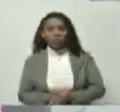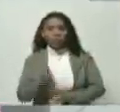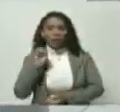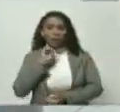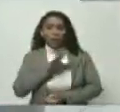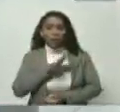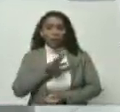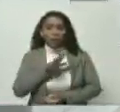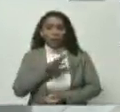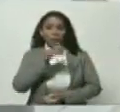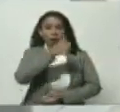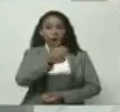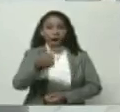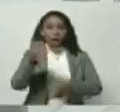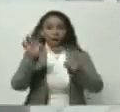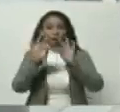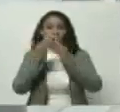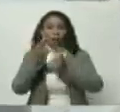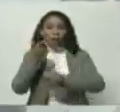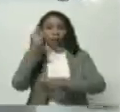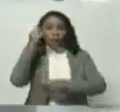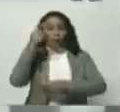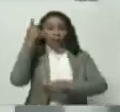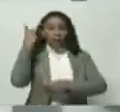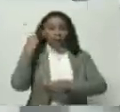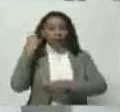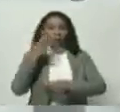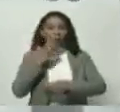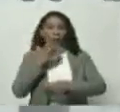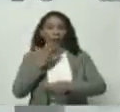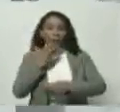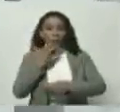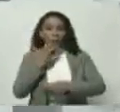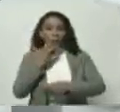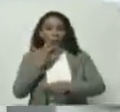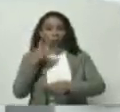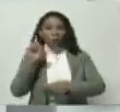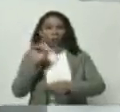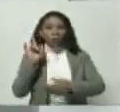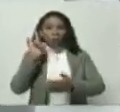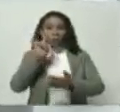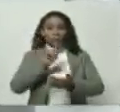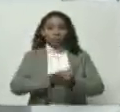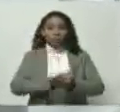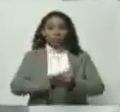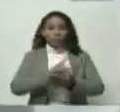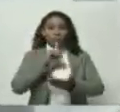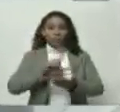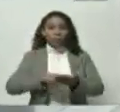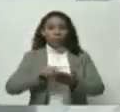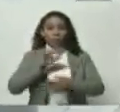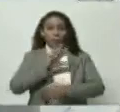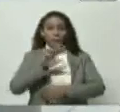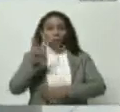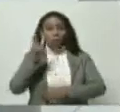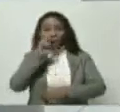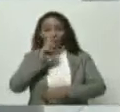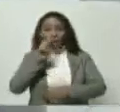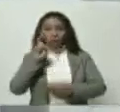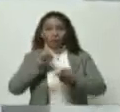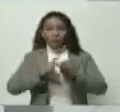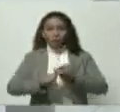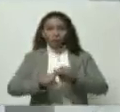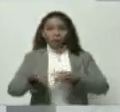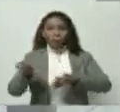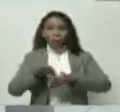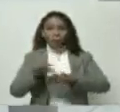de cada familiar. En el día de ayer, por ejemplo, uno de los tripulantes cumplía 32 años de casado y la esposa